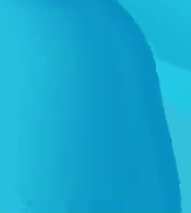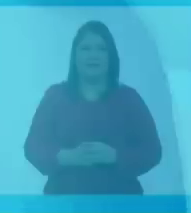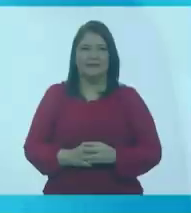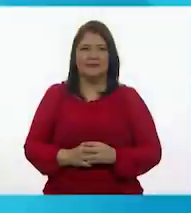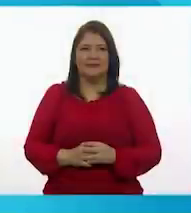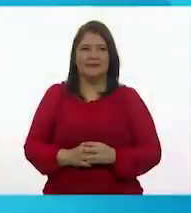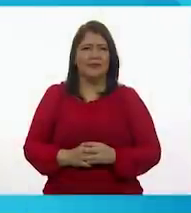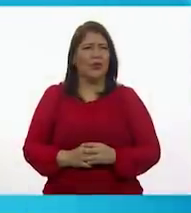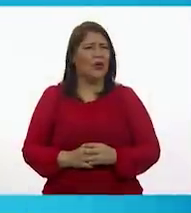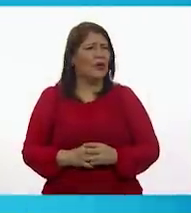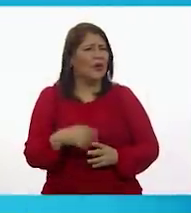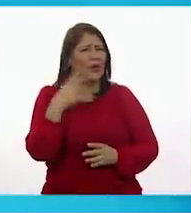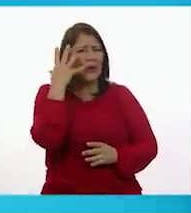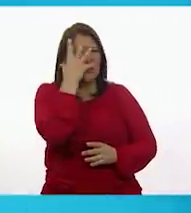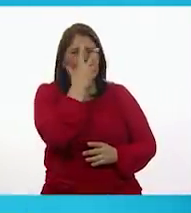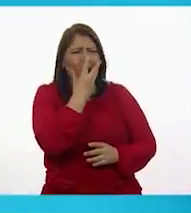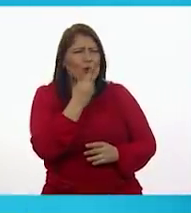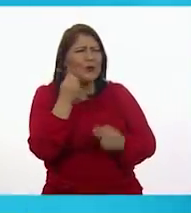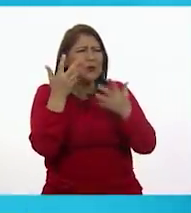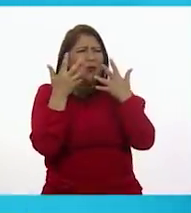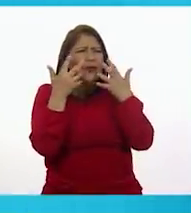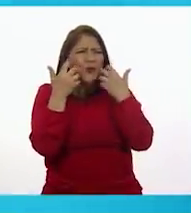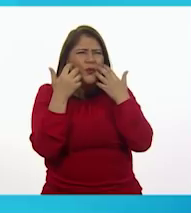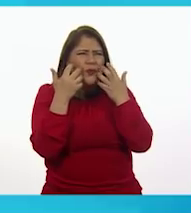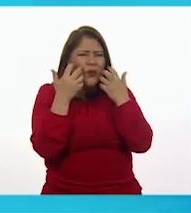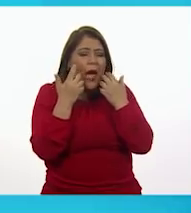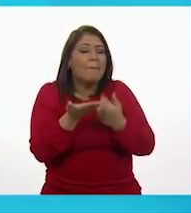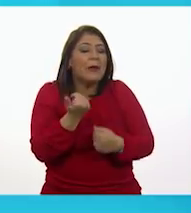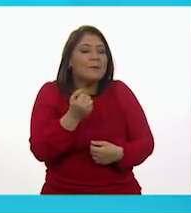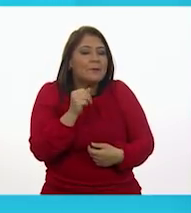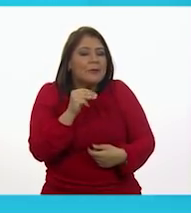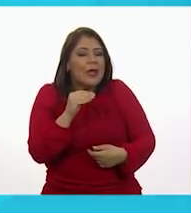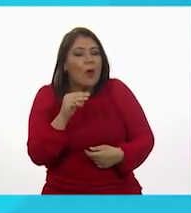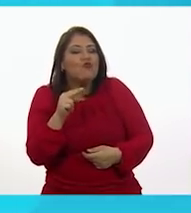¡Ay, qué bonito gatito! A ver, maulla.